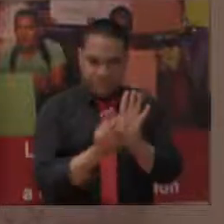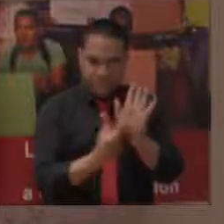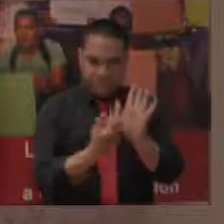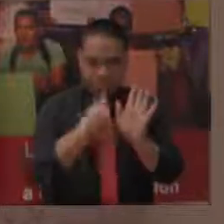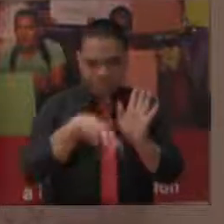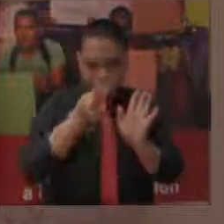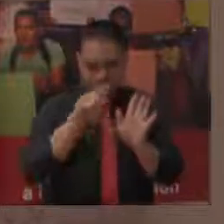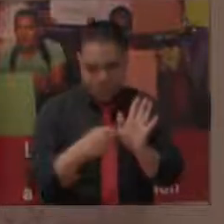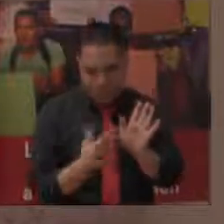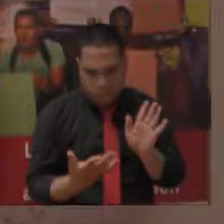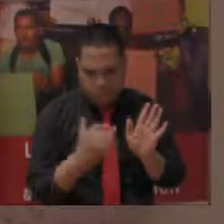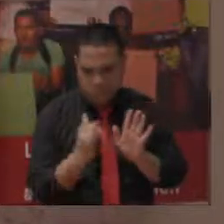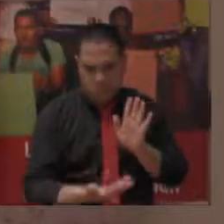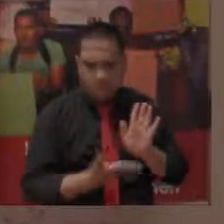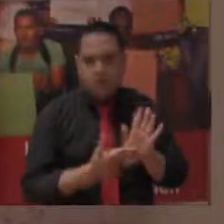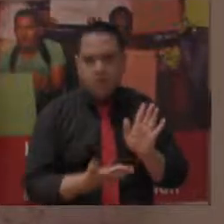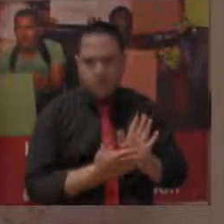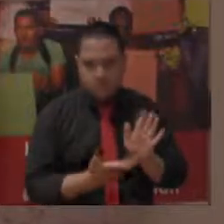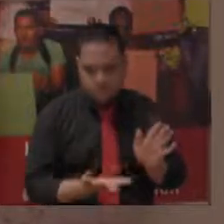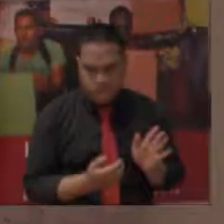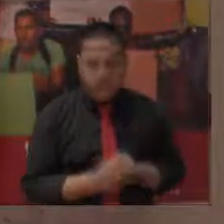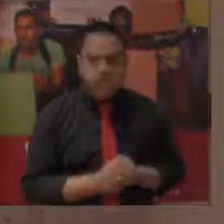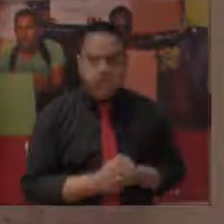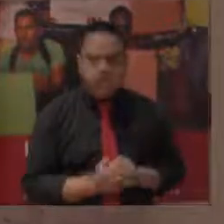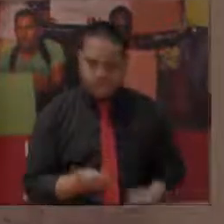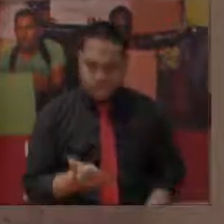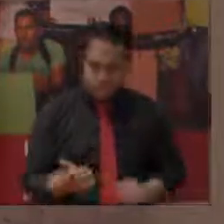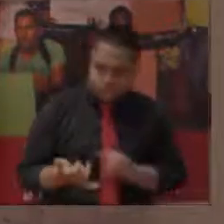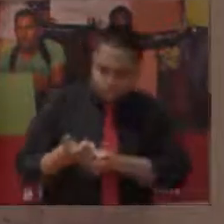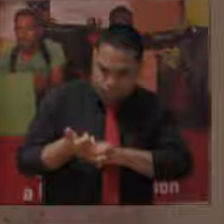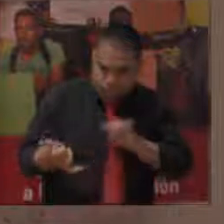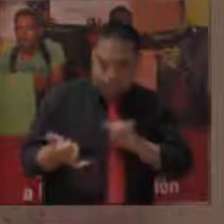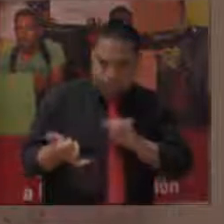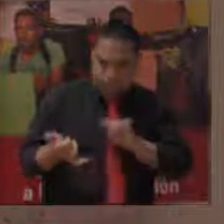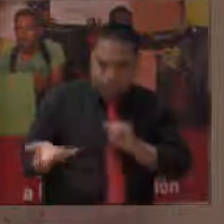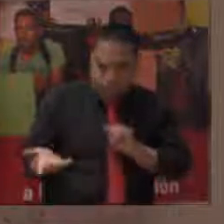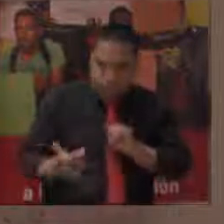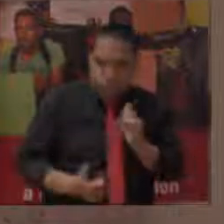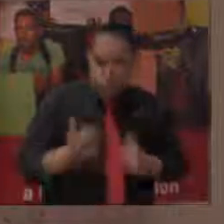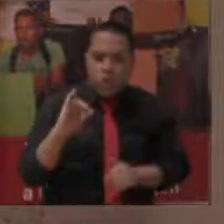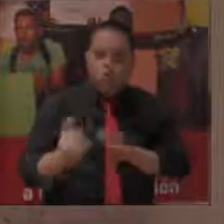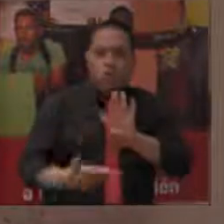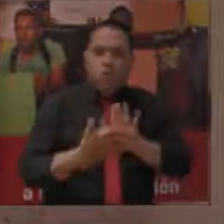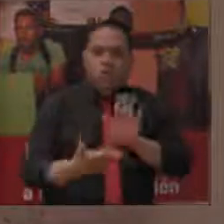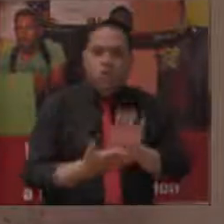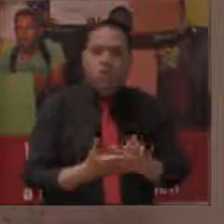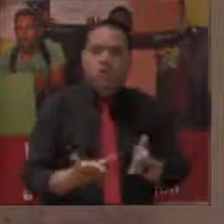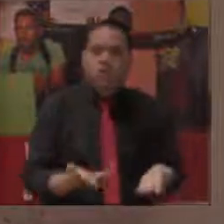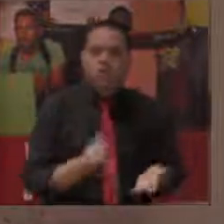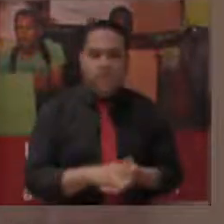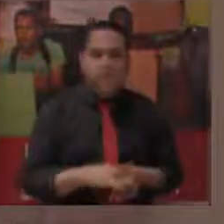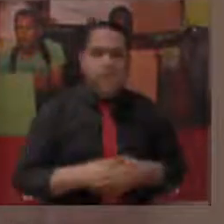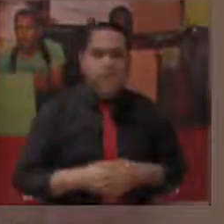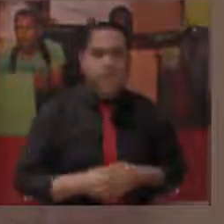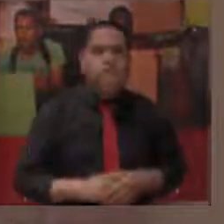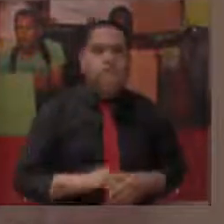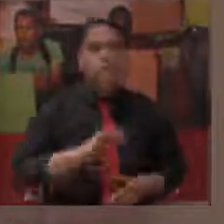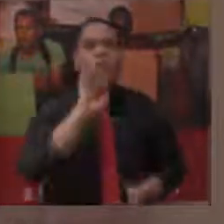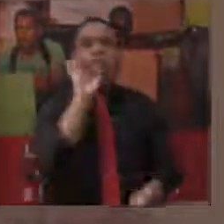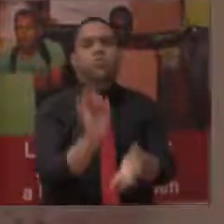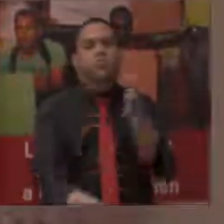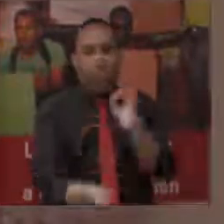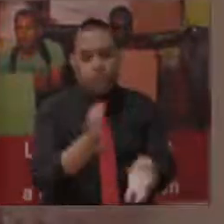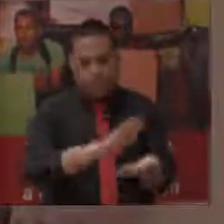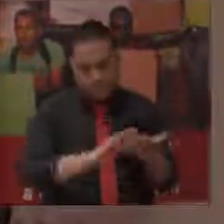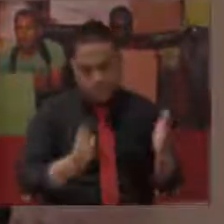jurisdicción independiente, autónoma, que así la maneje, lo que es la jurisdicción de justicia, o lo que llamamos justicia y paz, hoy